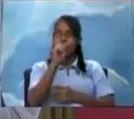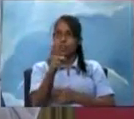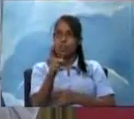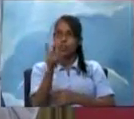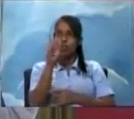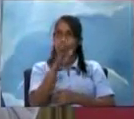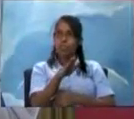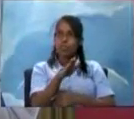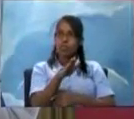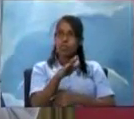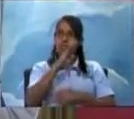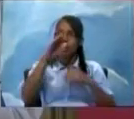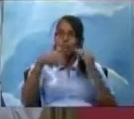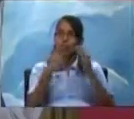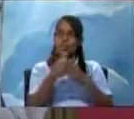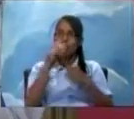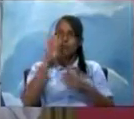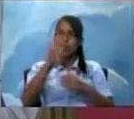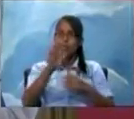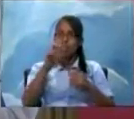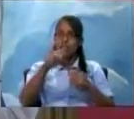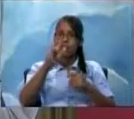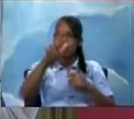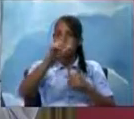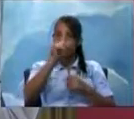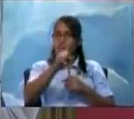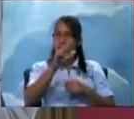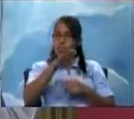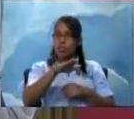31 estuvimos hasta las 4 de la tarde. Este